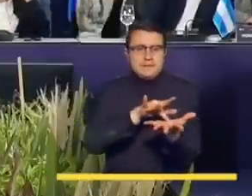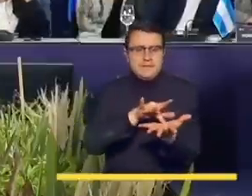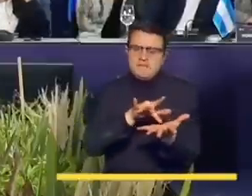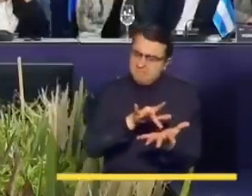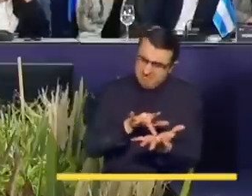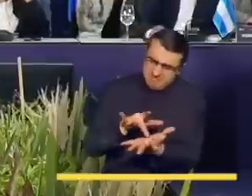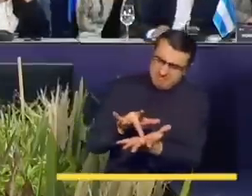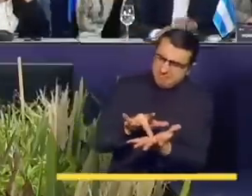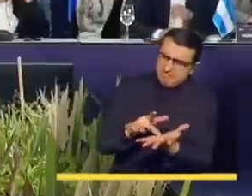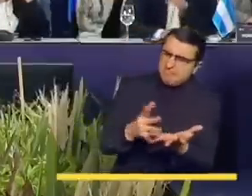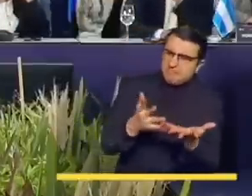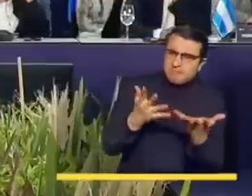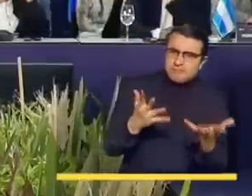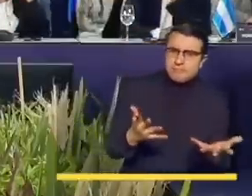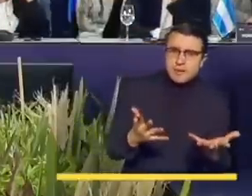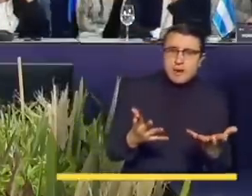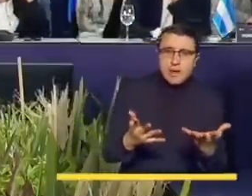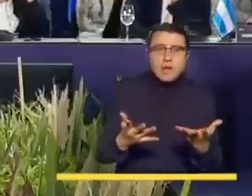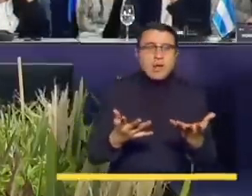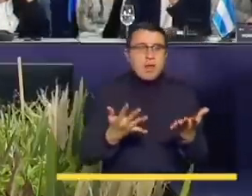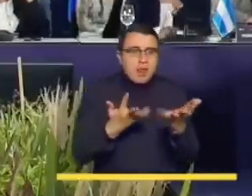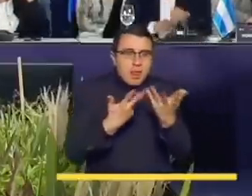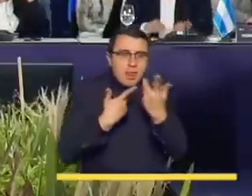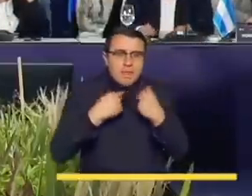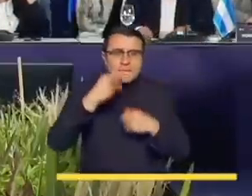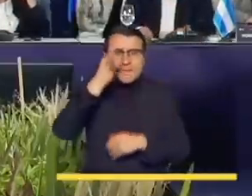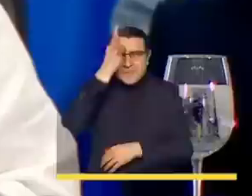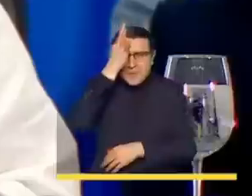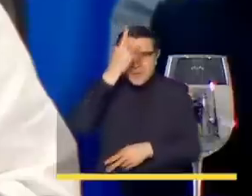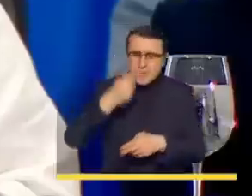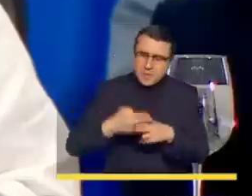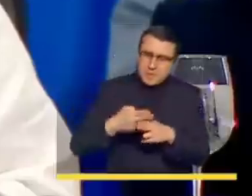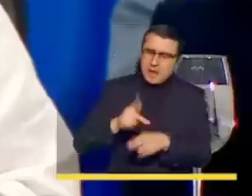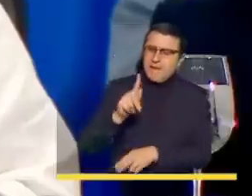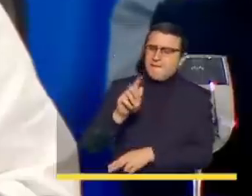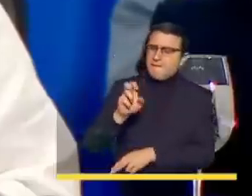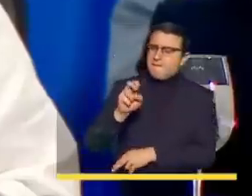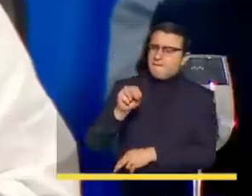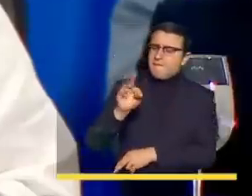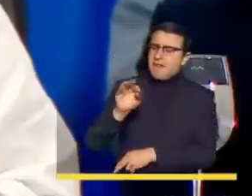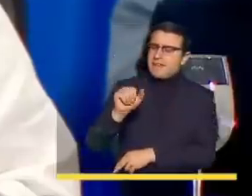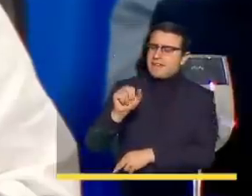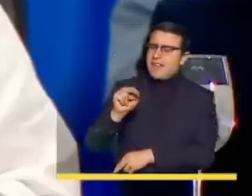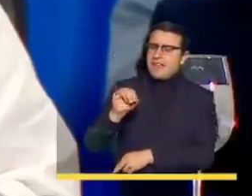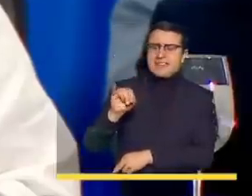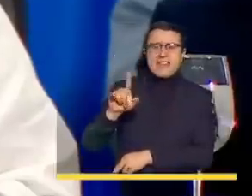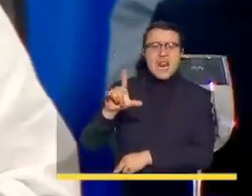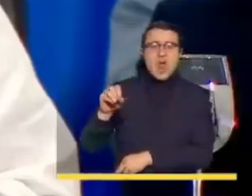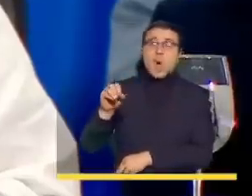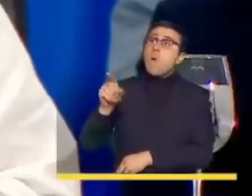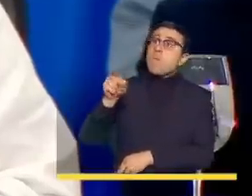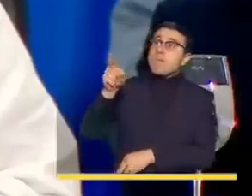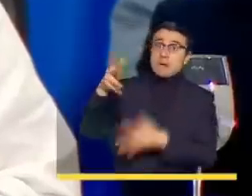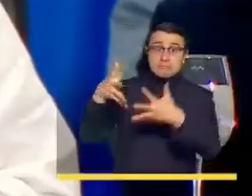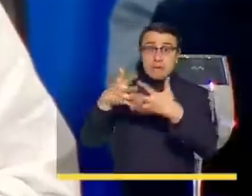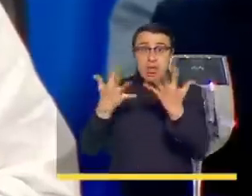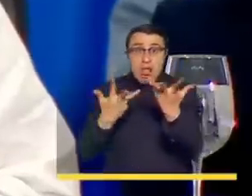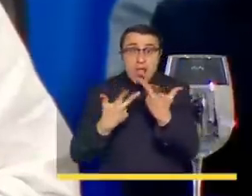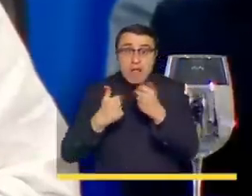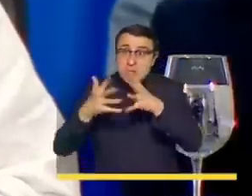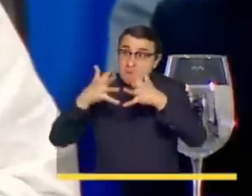en el combate al consumo del fentanilo en Estados Unidos.